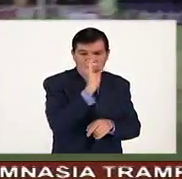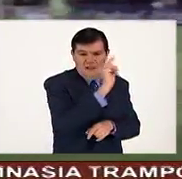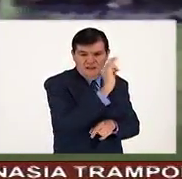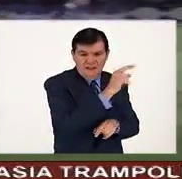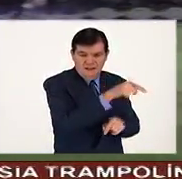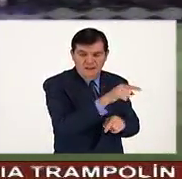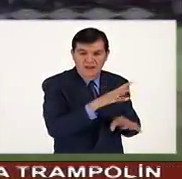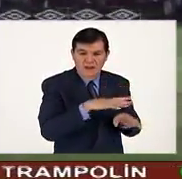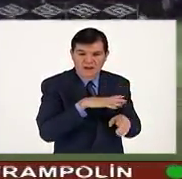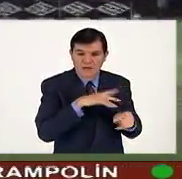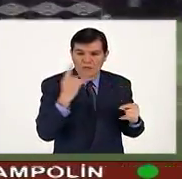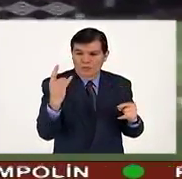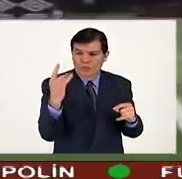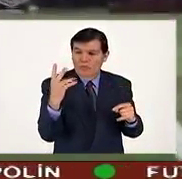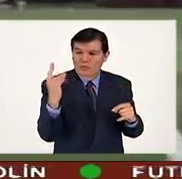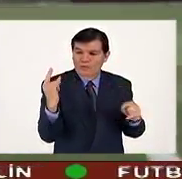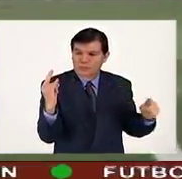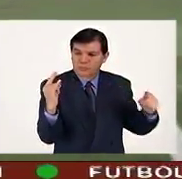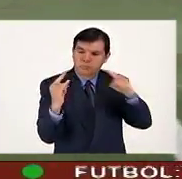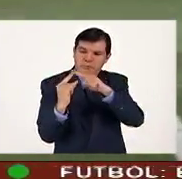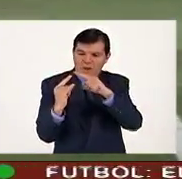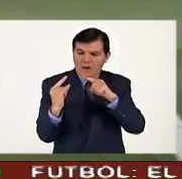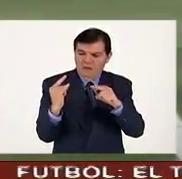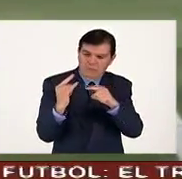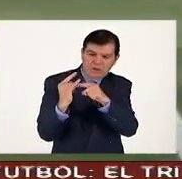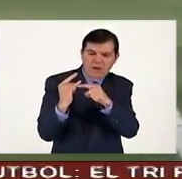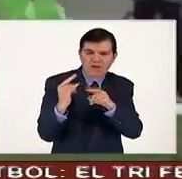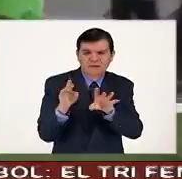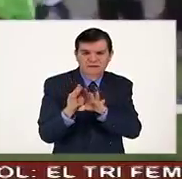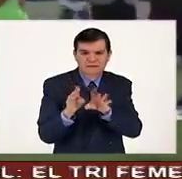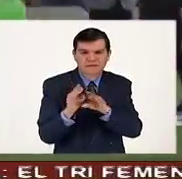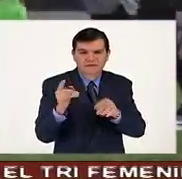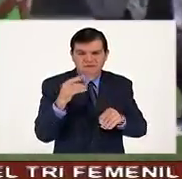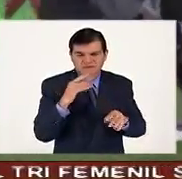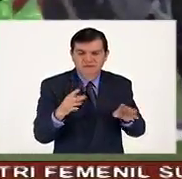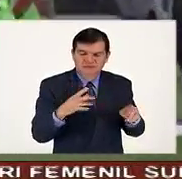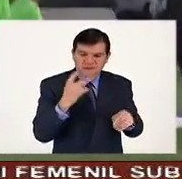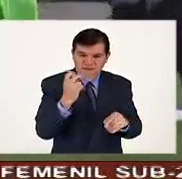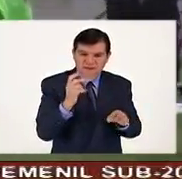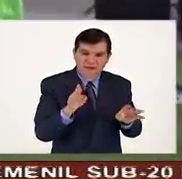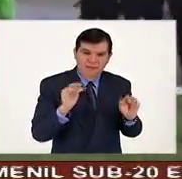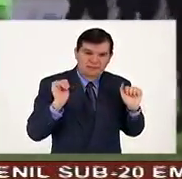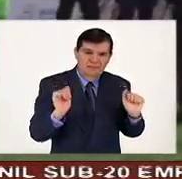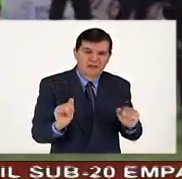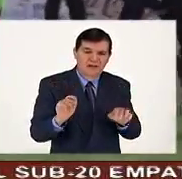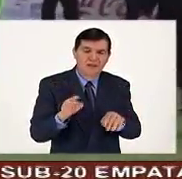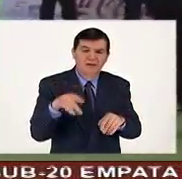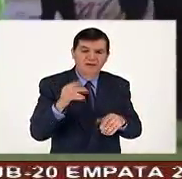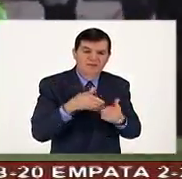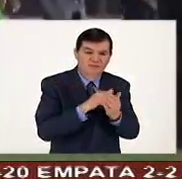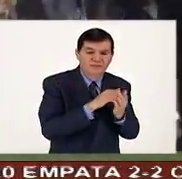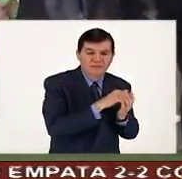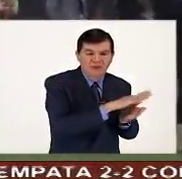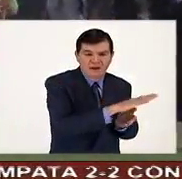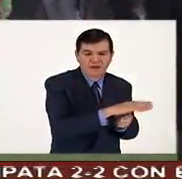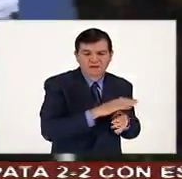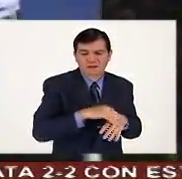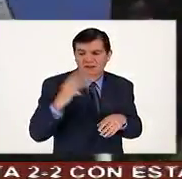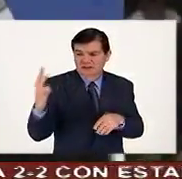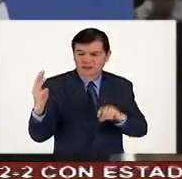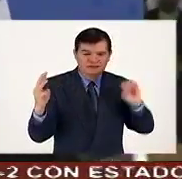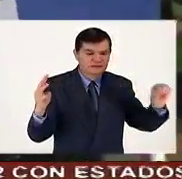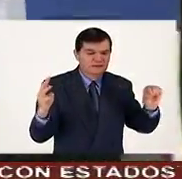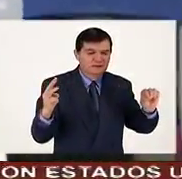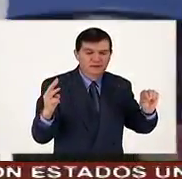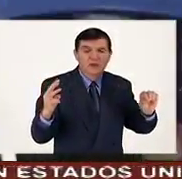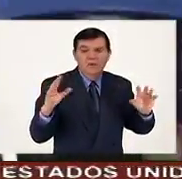hecho, dos tiros al arco y que pegaron en el poste, en el travesaño, y esta situación pues los deja fuera. Los Bravos entonces 3-0,